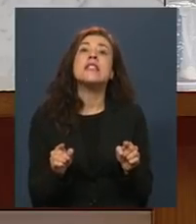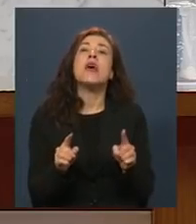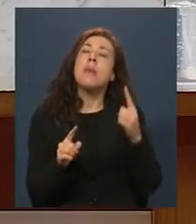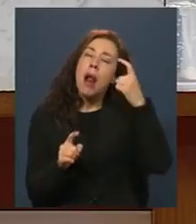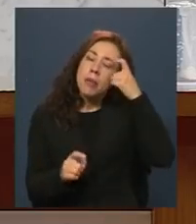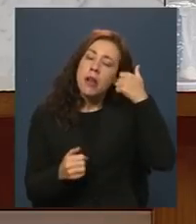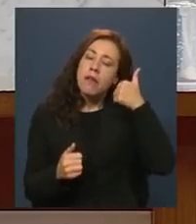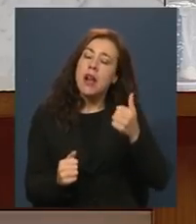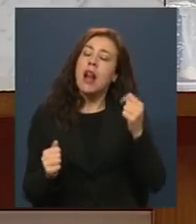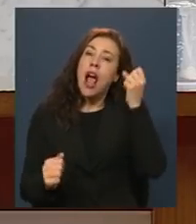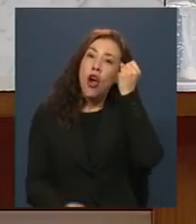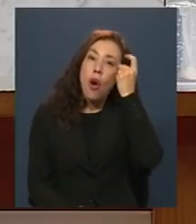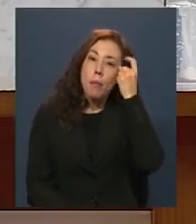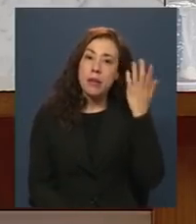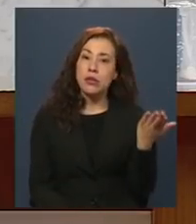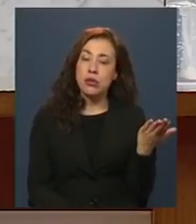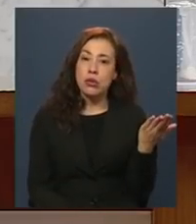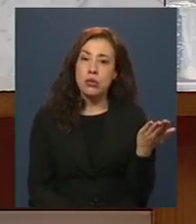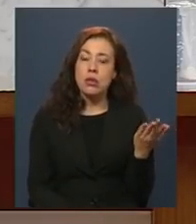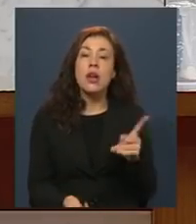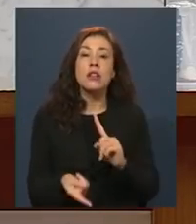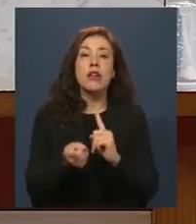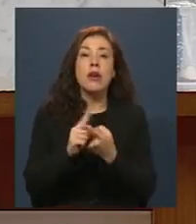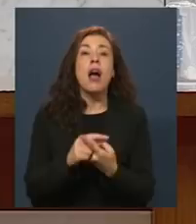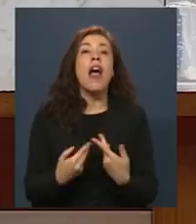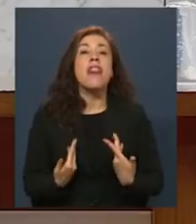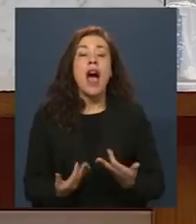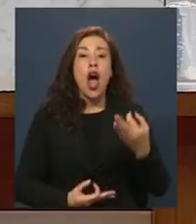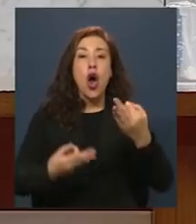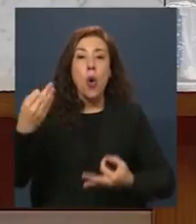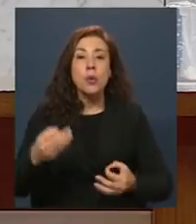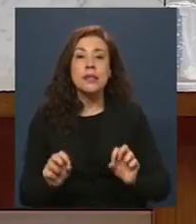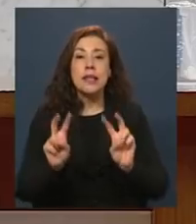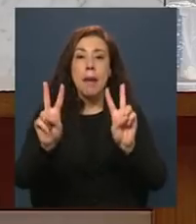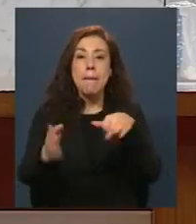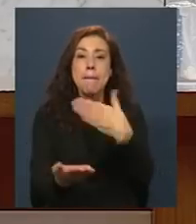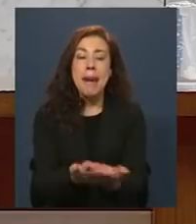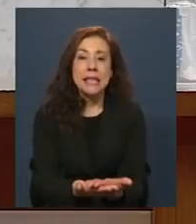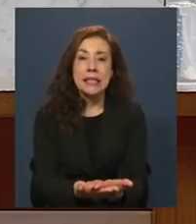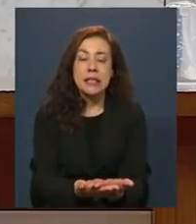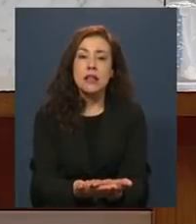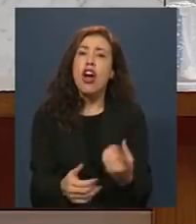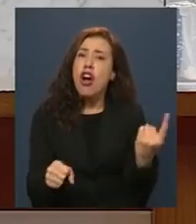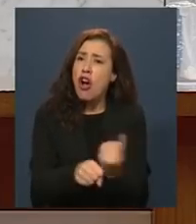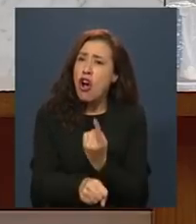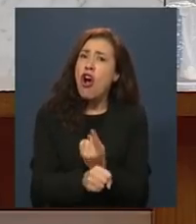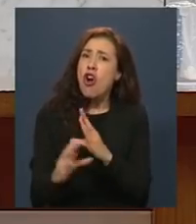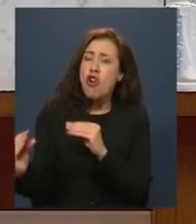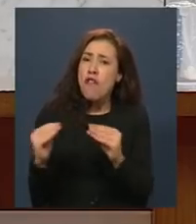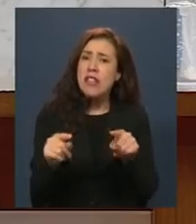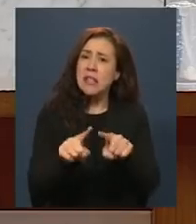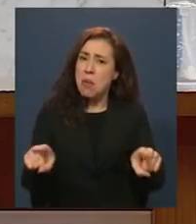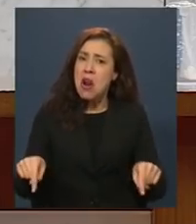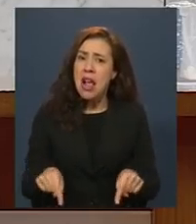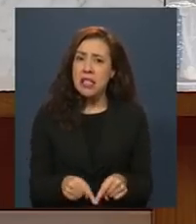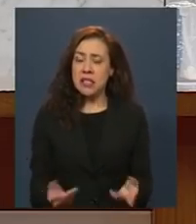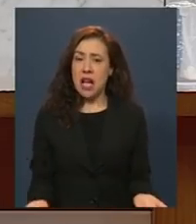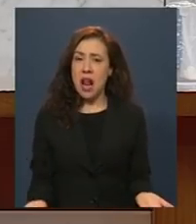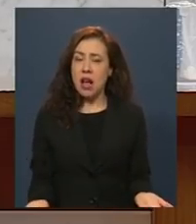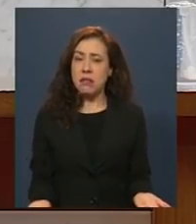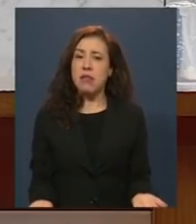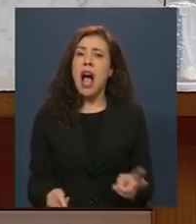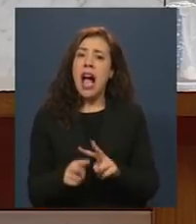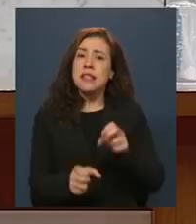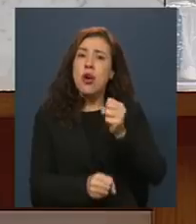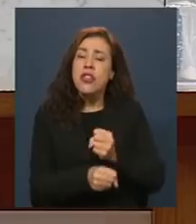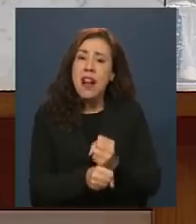racionalidad y el entendimiento, que conduce a la justicia y a la paz. Conversemos en la sala. Hagamos el